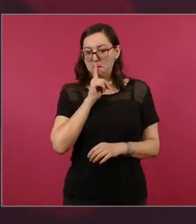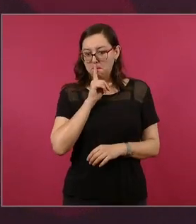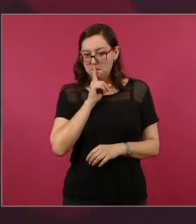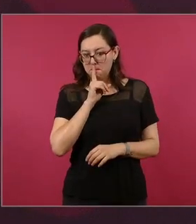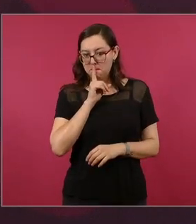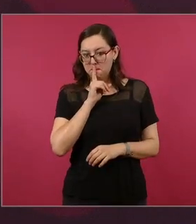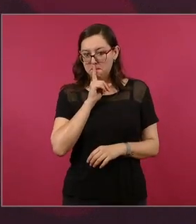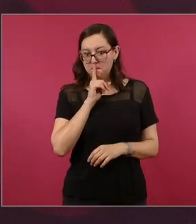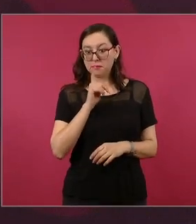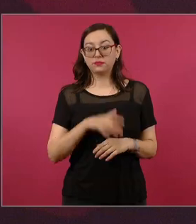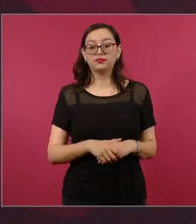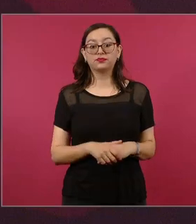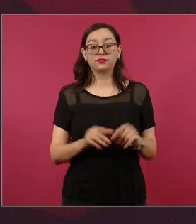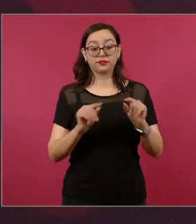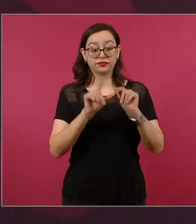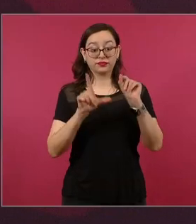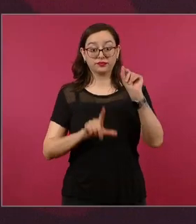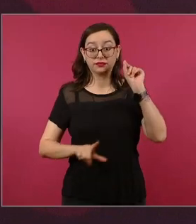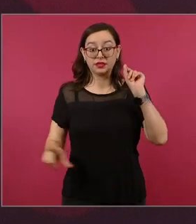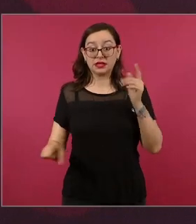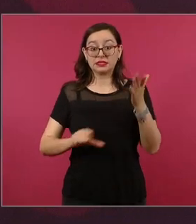que estaban cerrando,